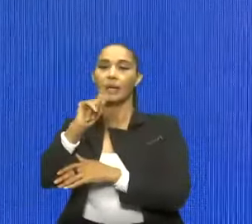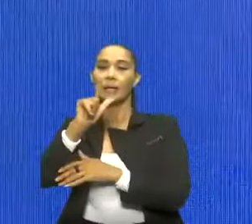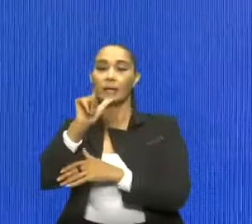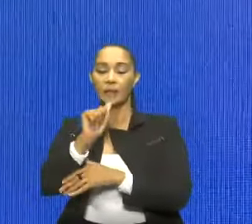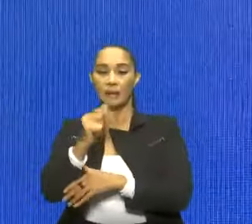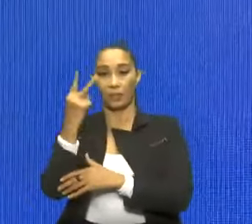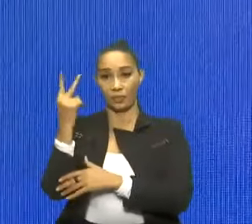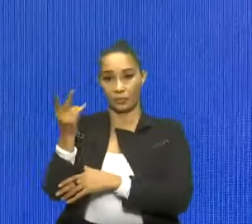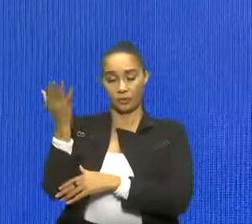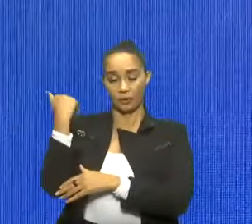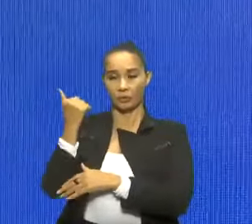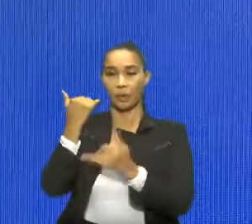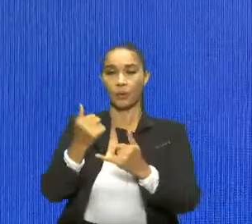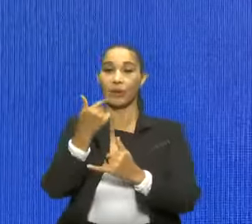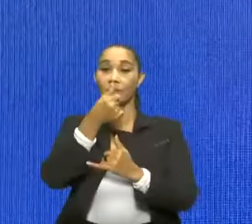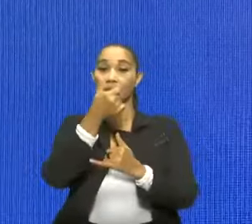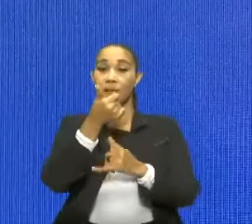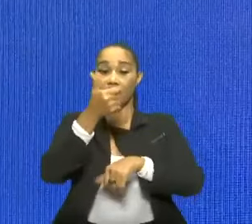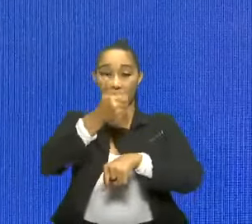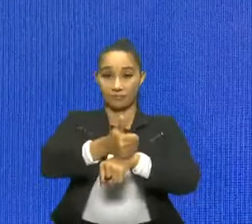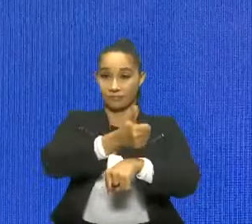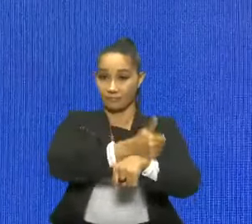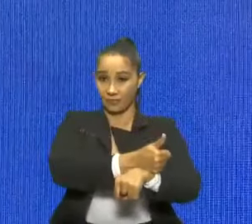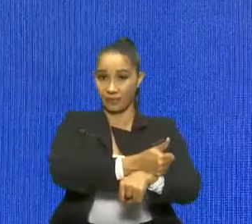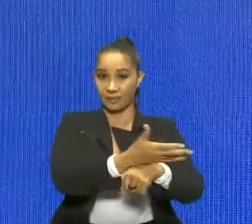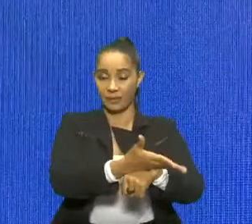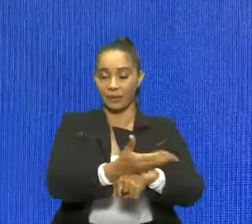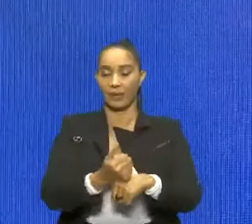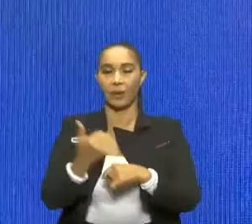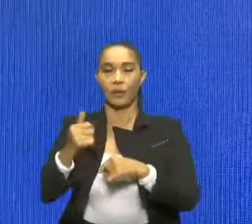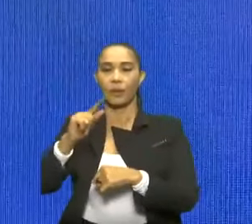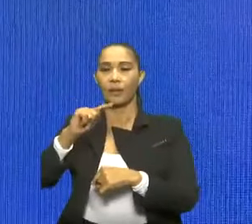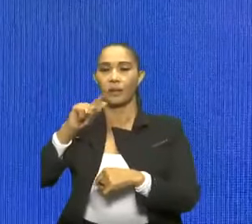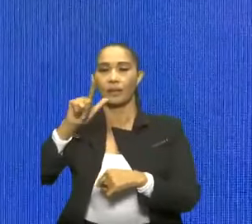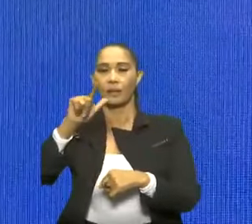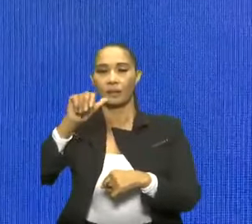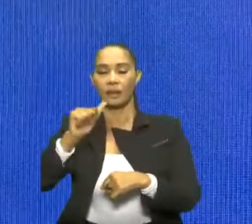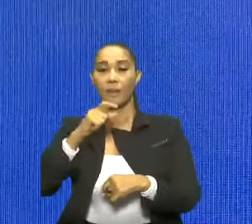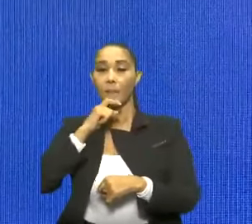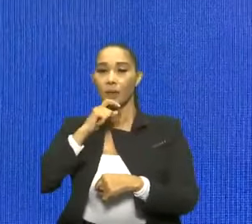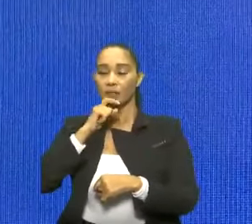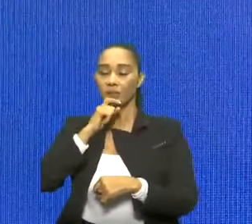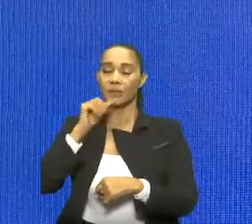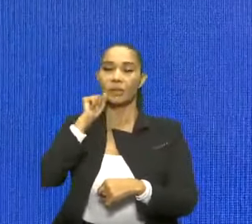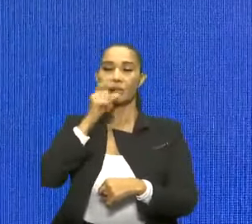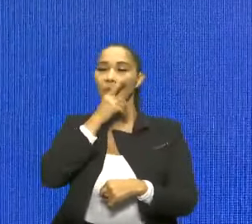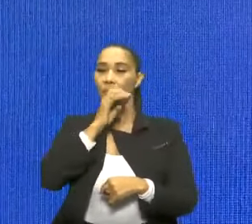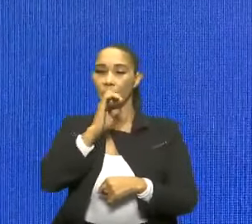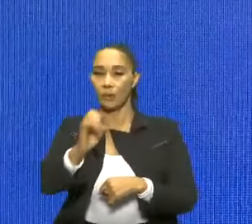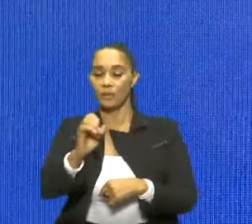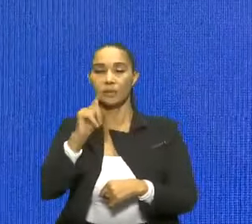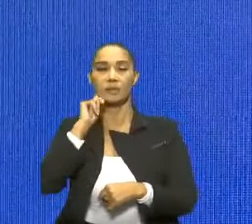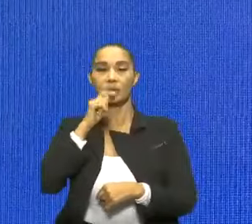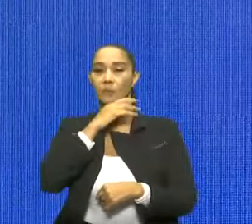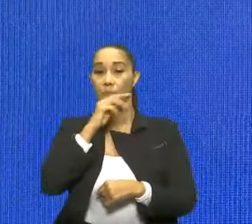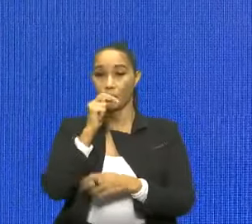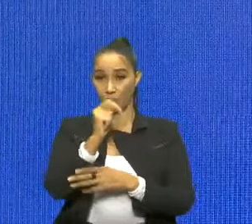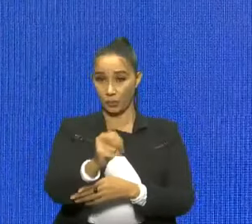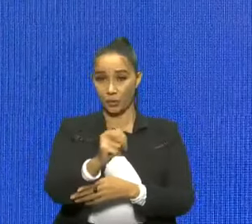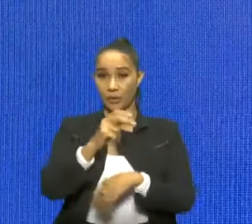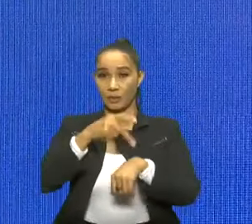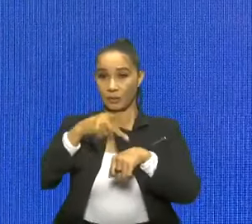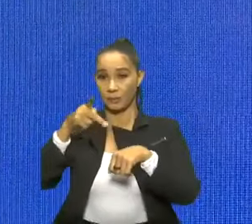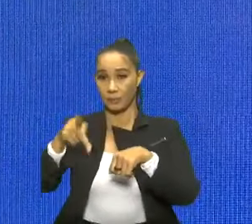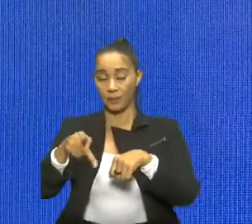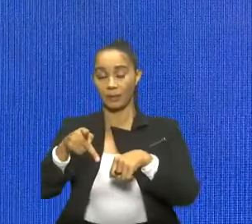2 instalaciones a 10 instalaciones. Tenemos el ITLA ahora mismo, además de Boca Chica, en Santo Domingo Este, en Santo Domingo Norte, en San